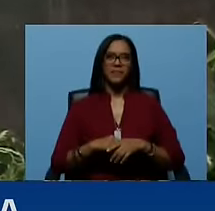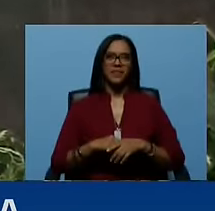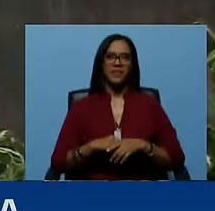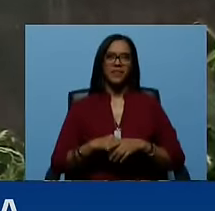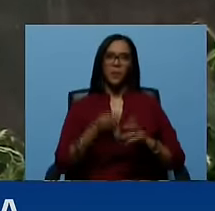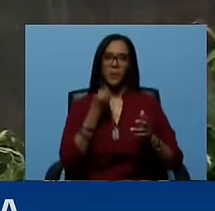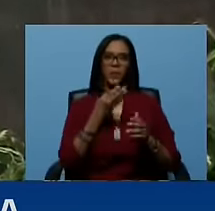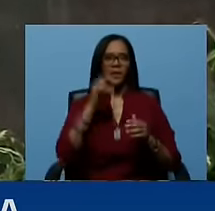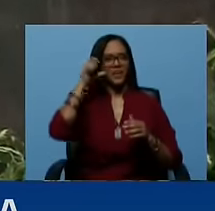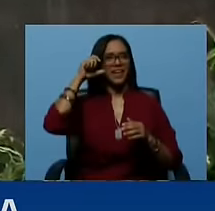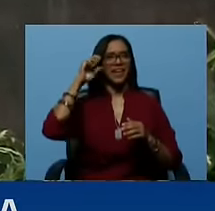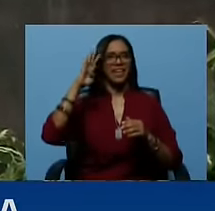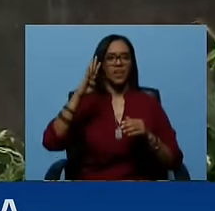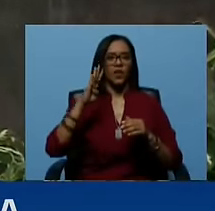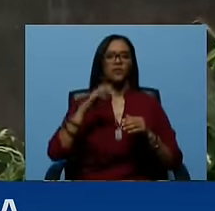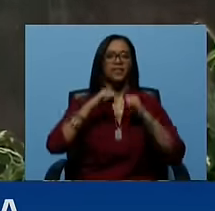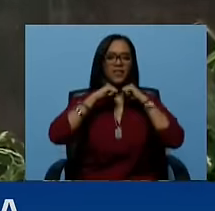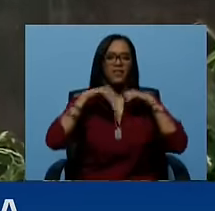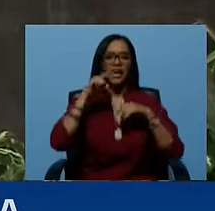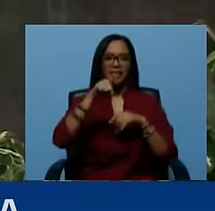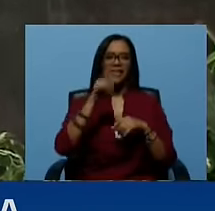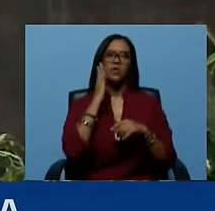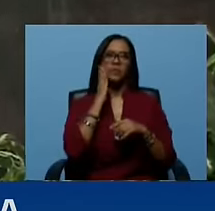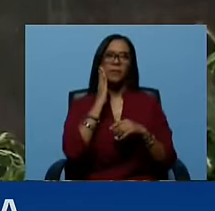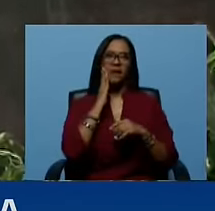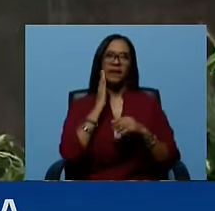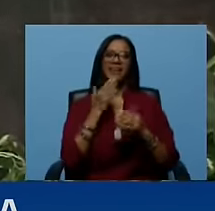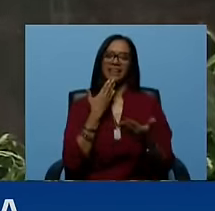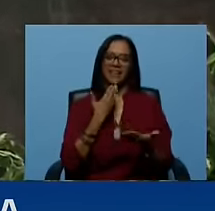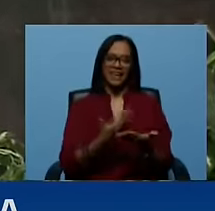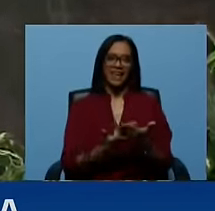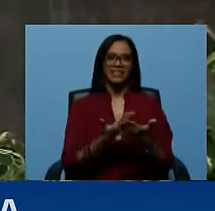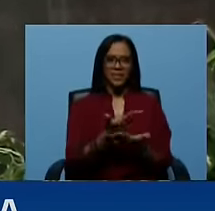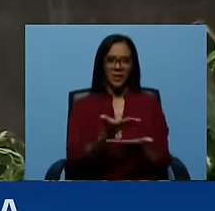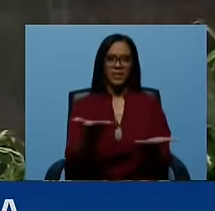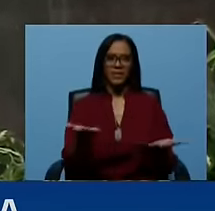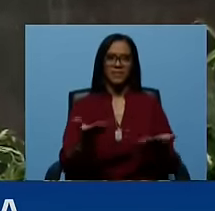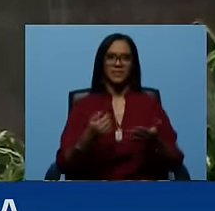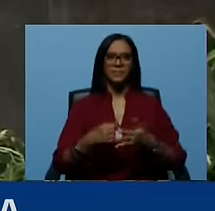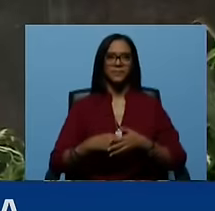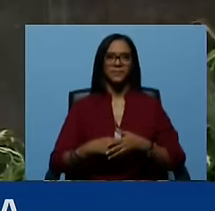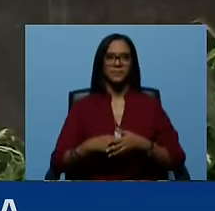bueno, que Dios te bendiga a ti, a tu mamá, mija. Gracias a ustedes.